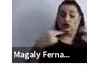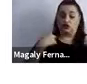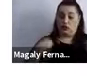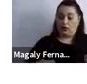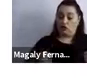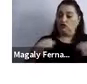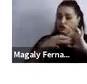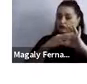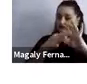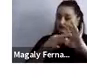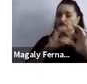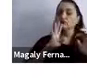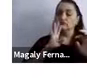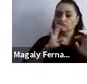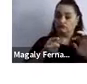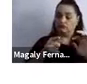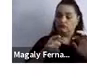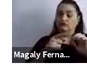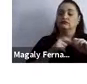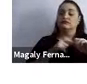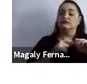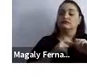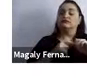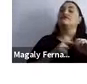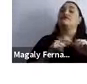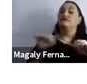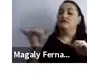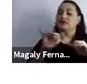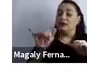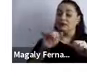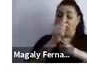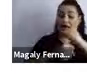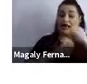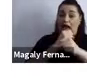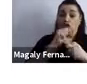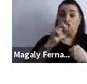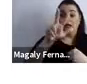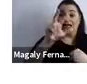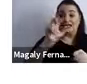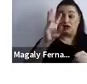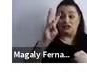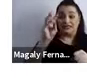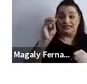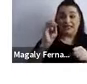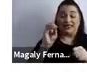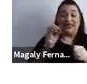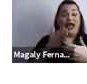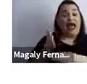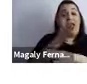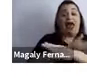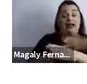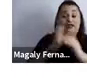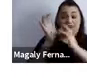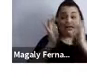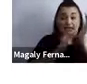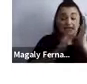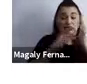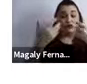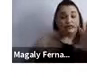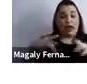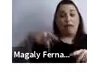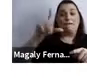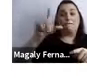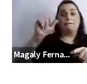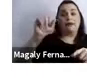referir, y sin embargo, en el año 360 a.C. ya Platón, en su libro de